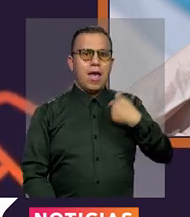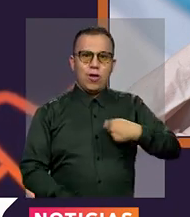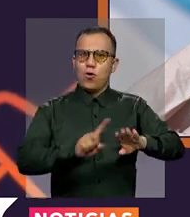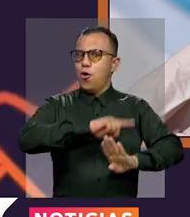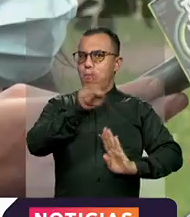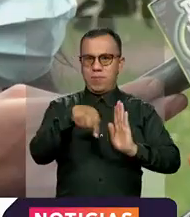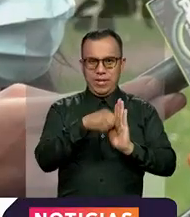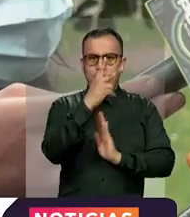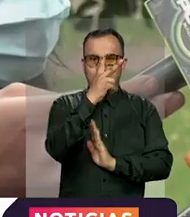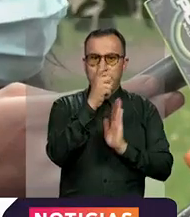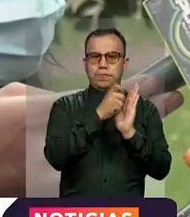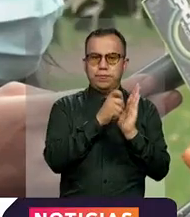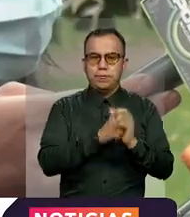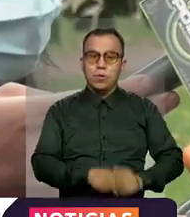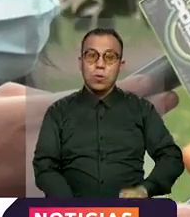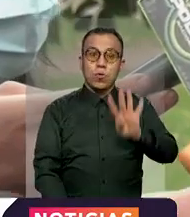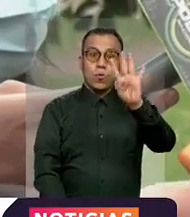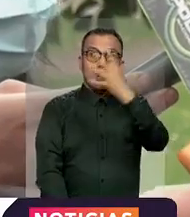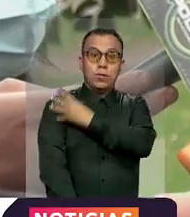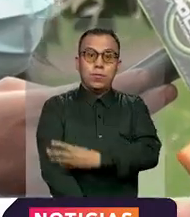esquema completo.